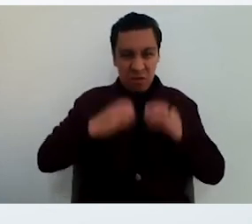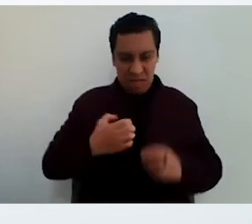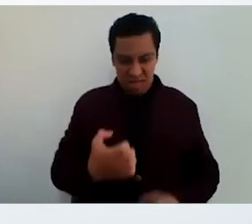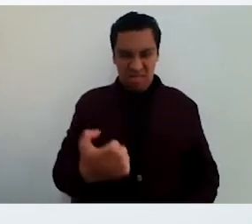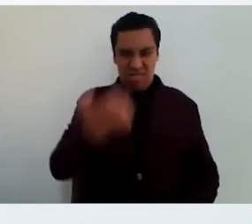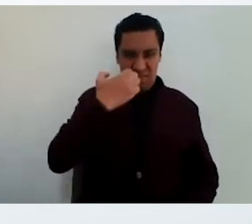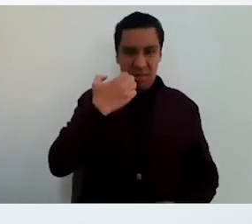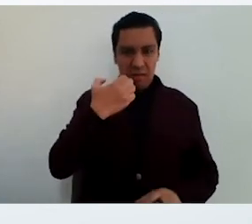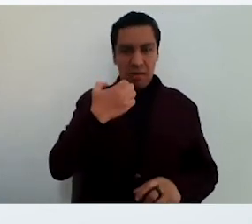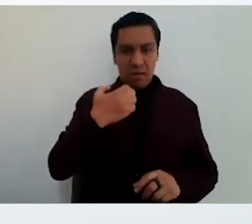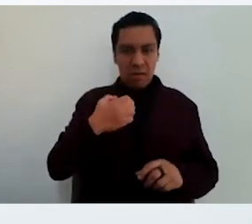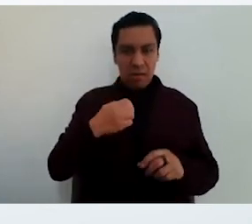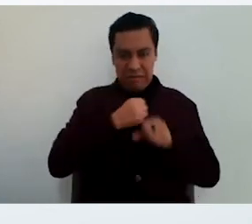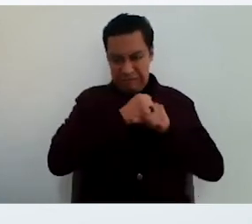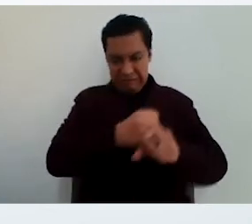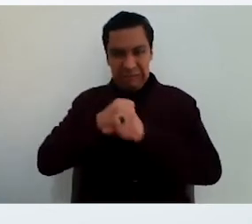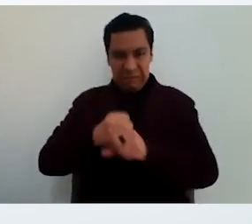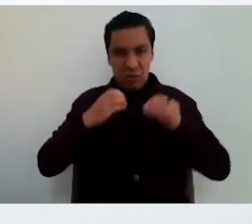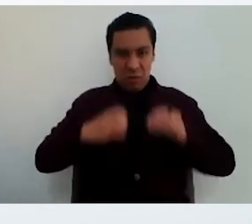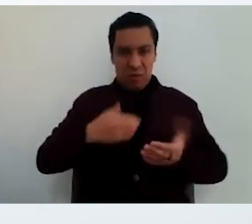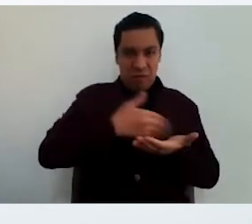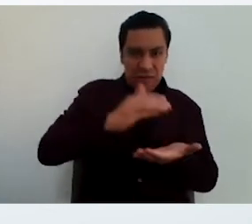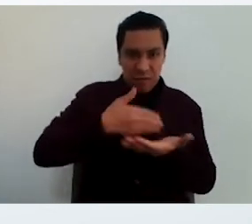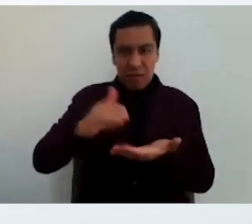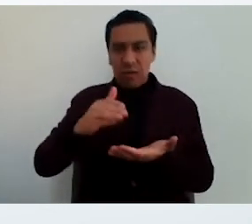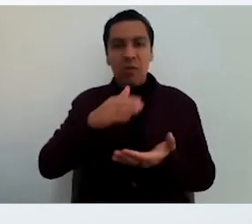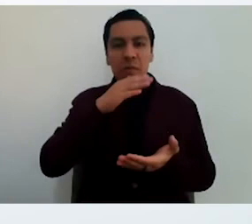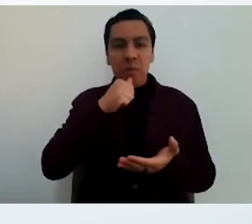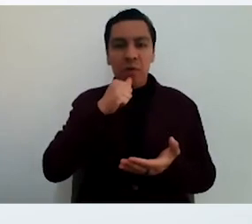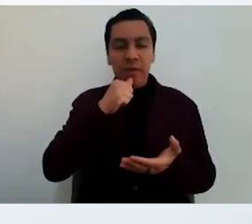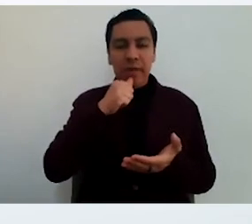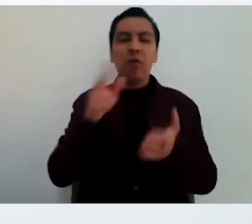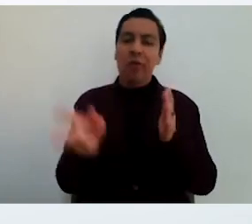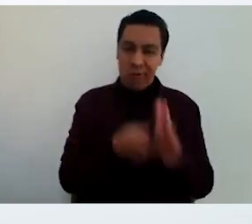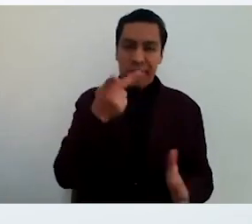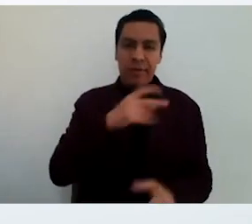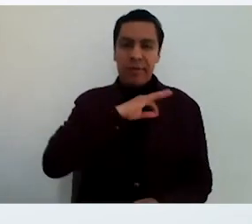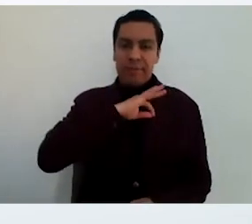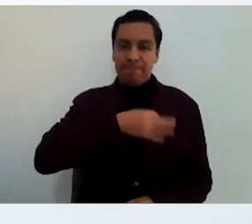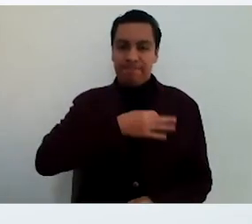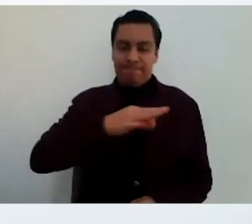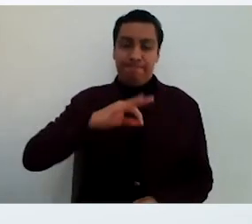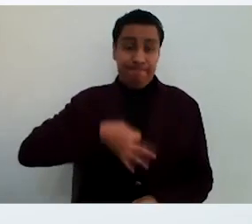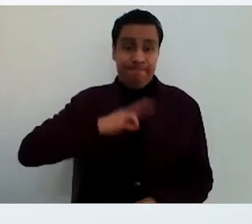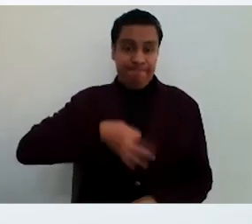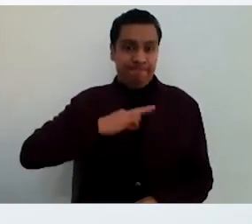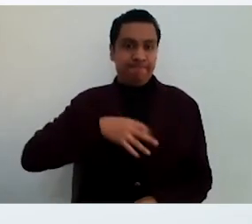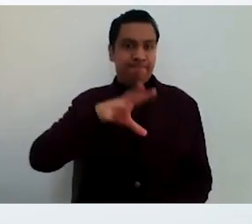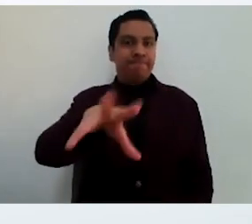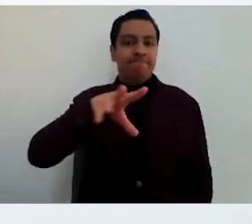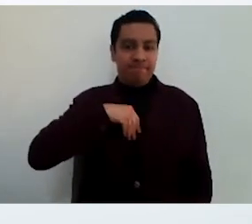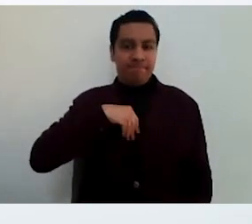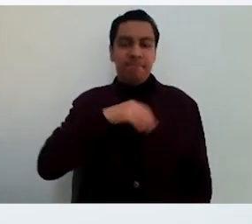reinfecciones, que lo que existe son recaídas. Hay personas que en una primera etapa logran controlar